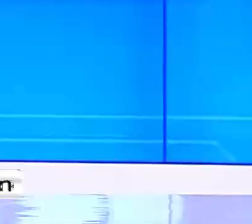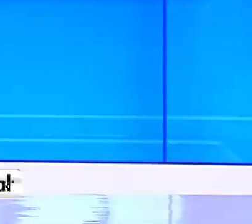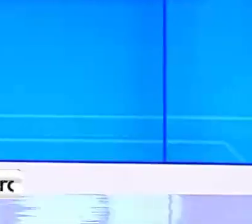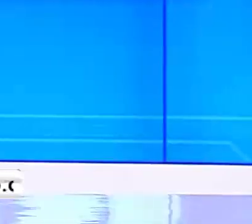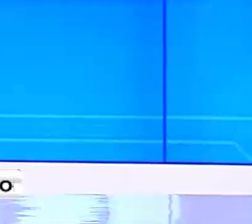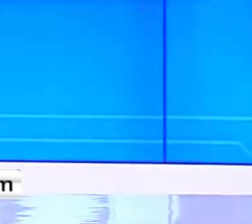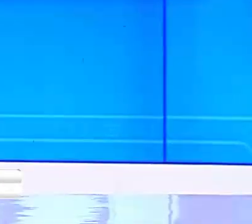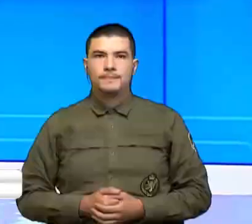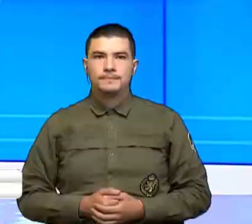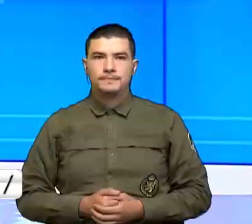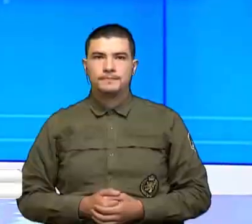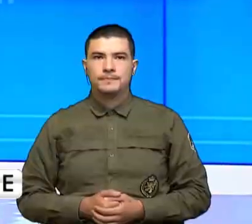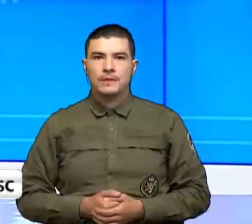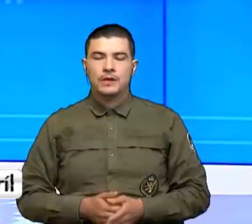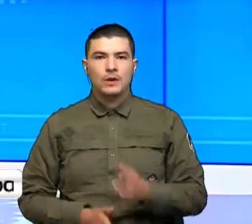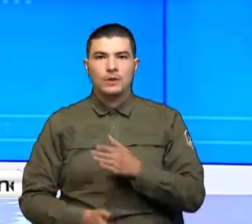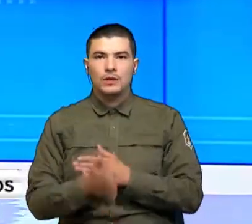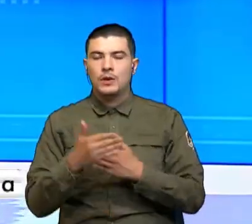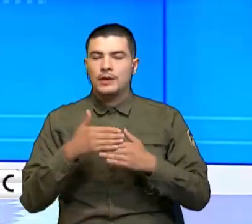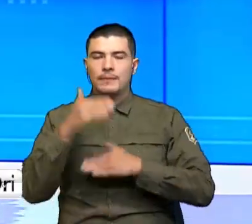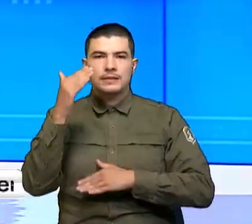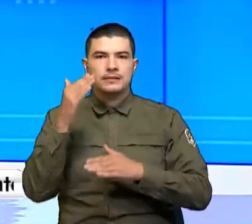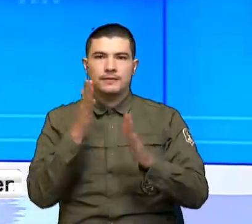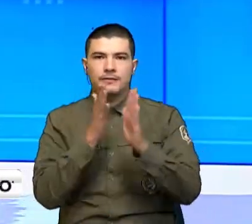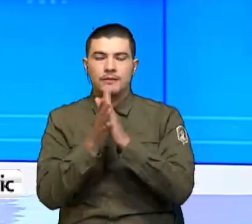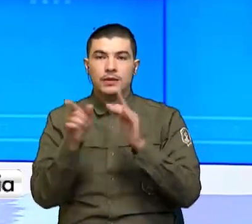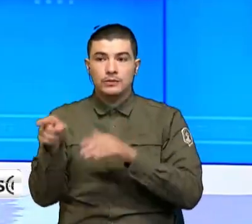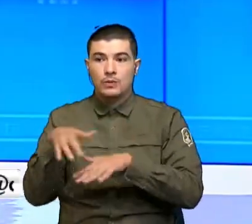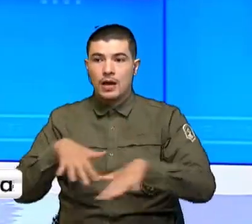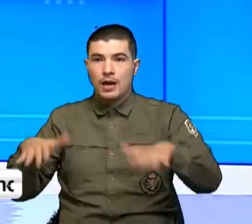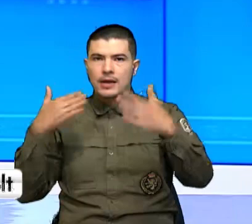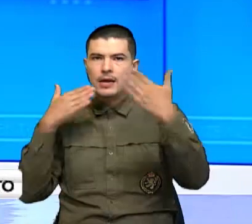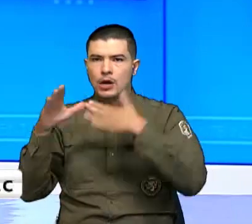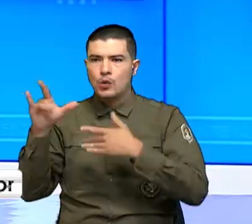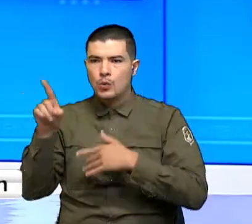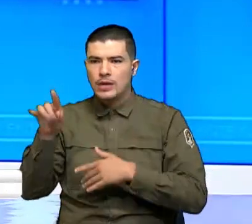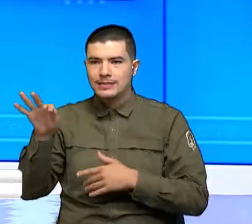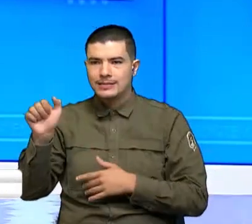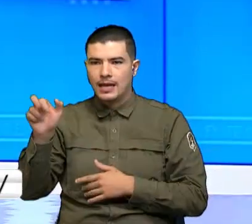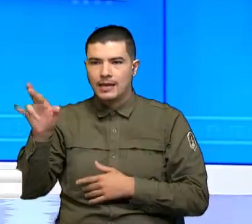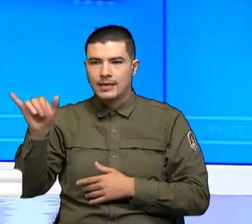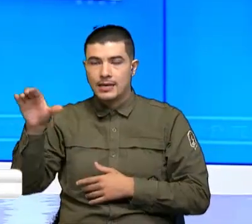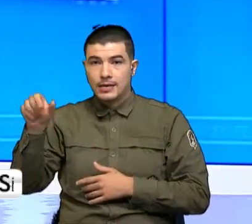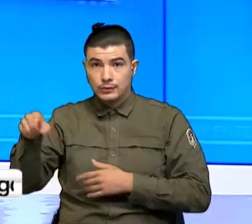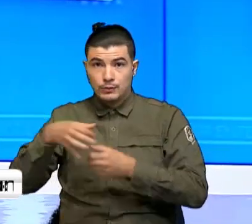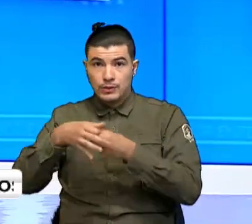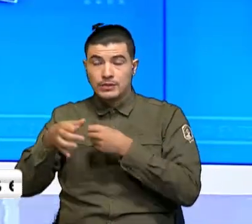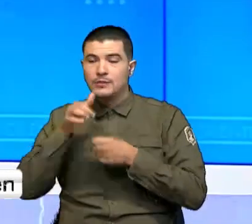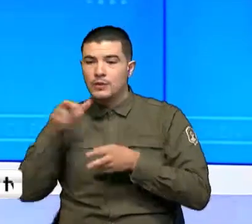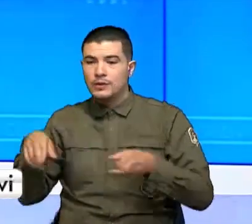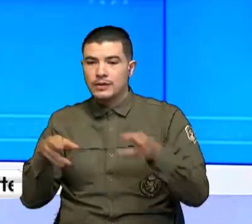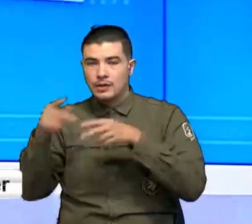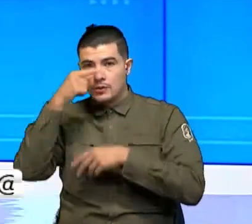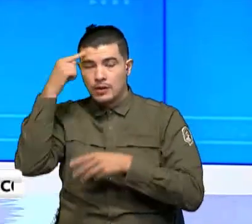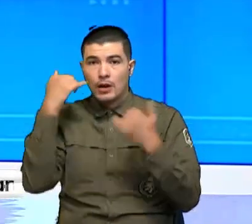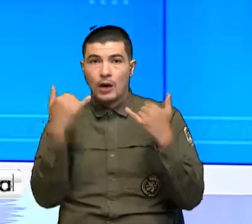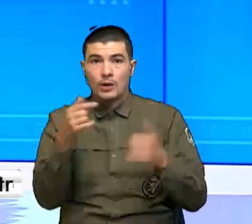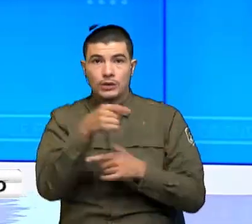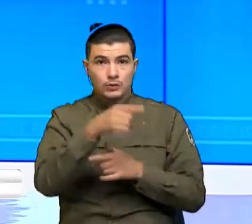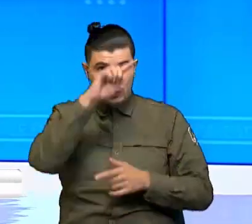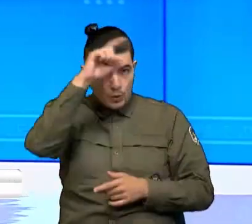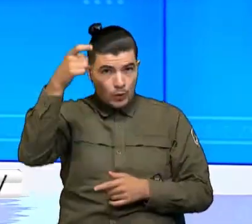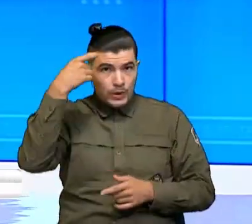continuamos con más noticias en el corregimiento de cuesta rica del municipio de rionegro el ejército inició el programa fe en colombia mi vereda